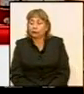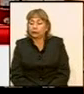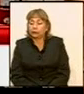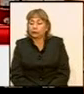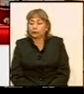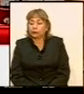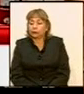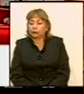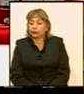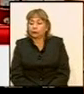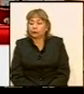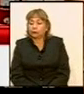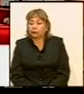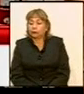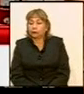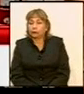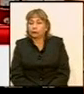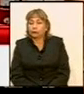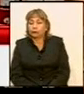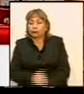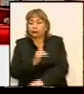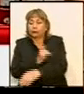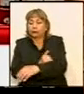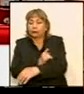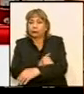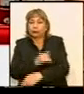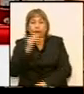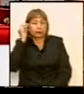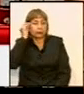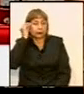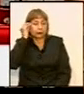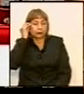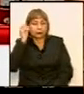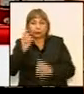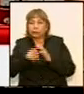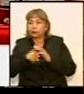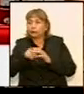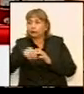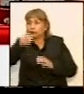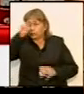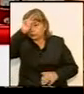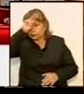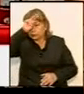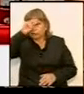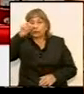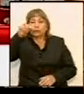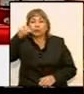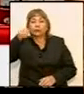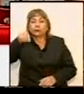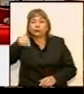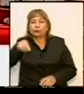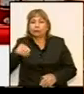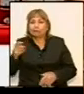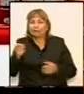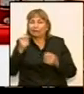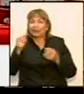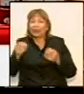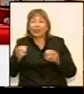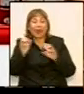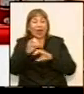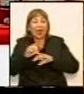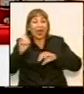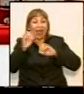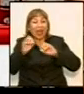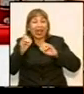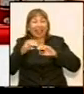al Instituto de Ingenieros de Minas del Perú, que está cumpliendo sus bodas de